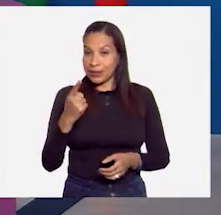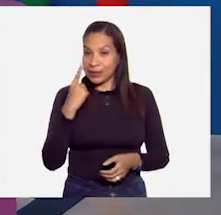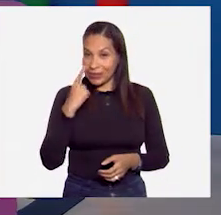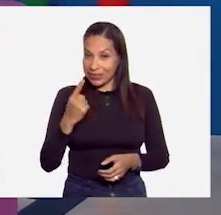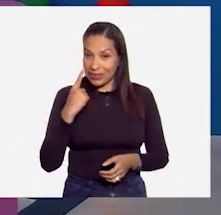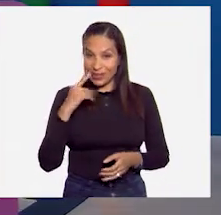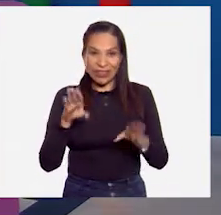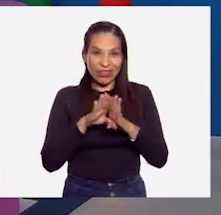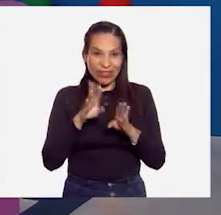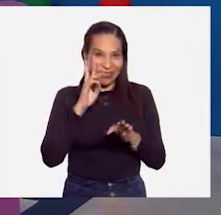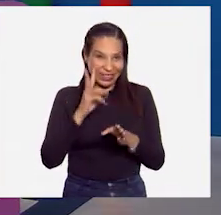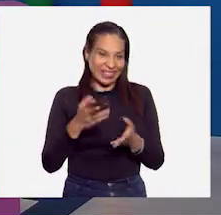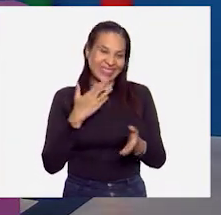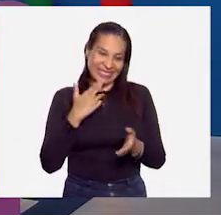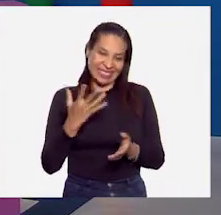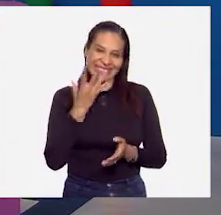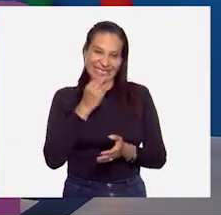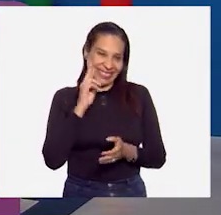¡Miren cómo me quedó!